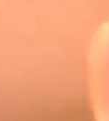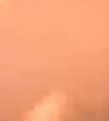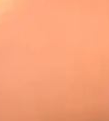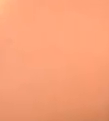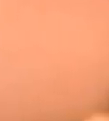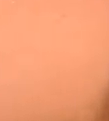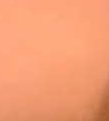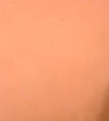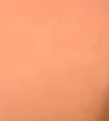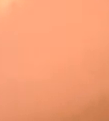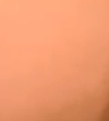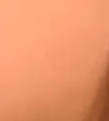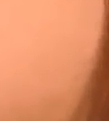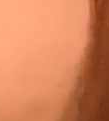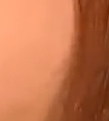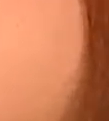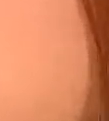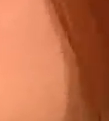esclavo.